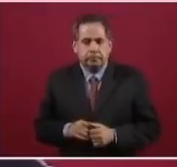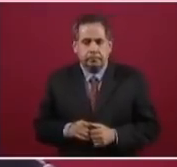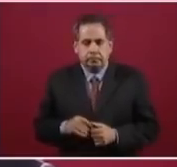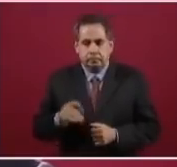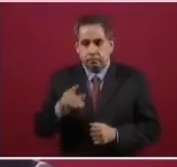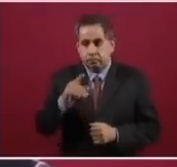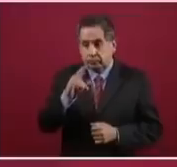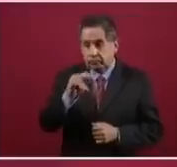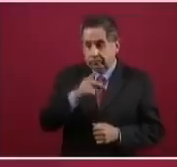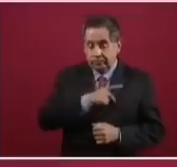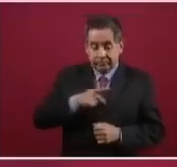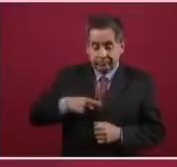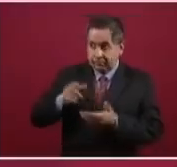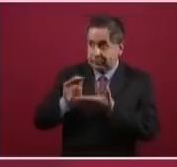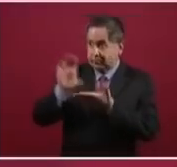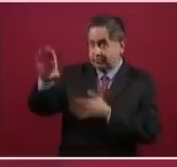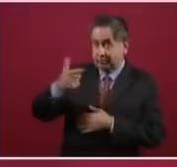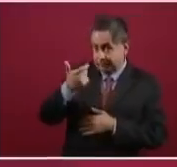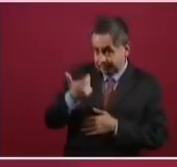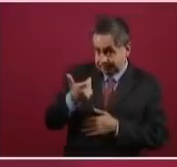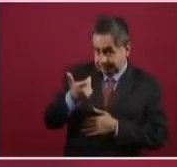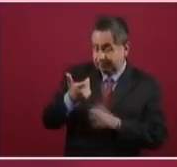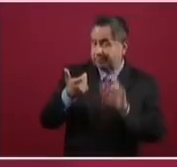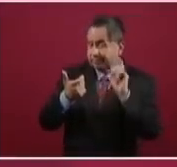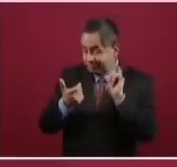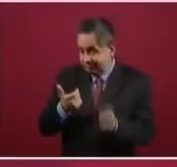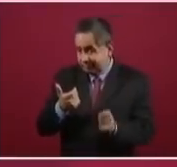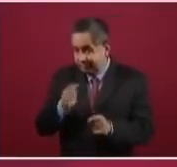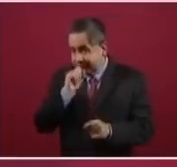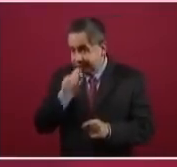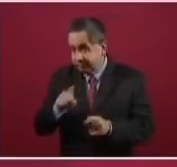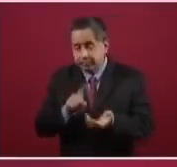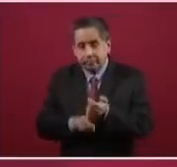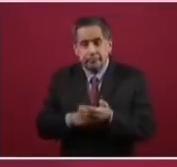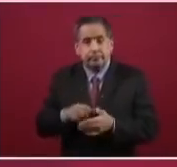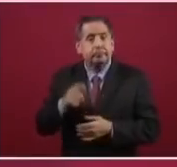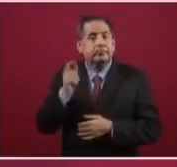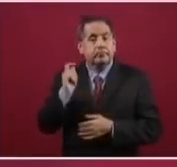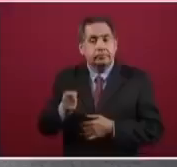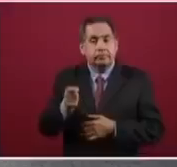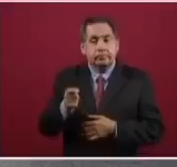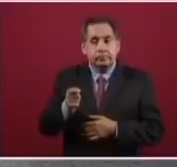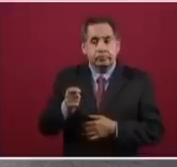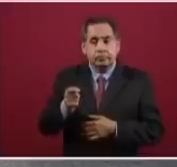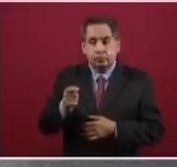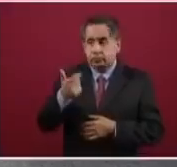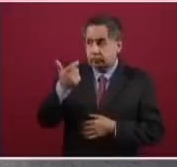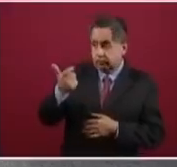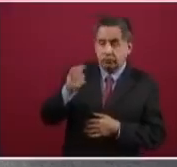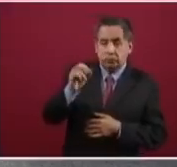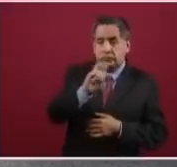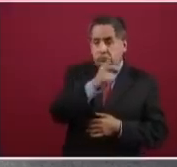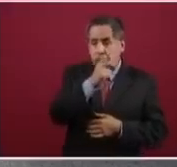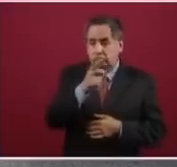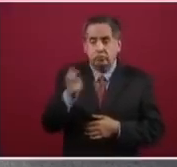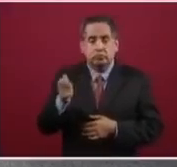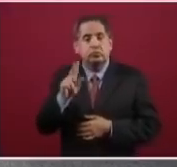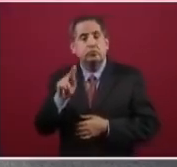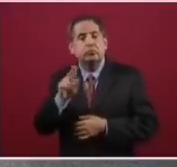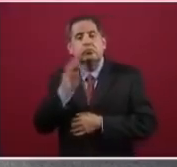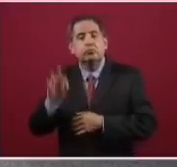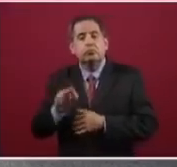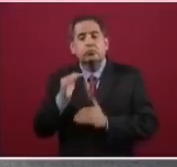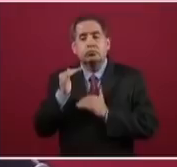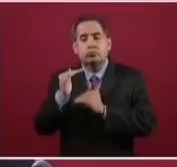solamente no está en pesos sino que no solamente no está en dólares sino que tanto la deuda que está en empresas como en dólares en el 80 por